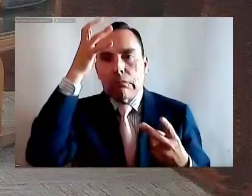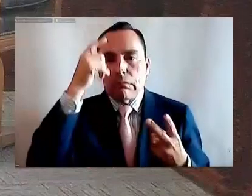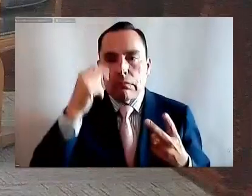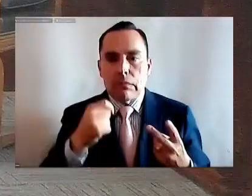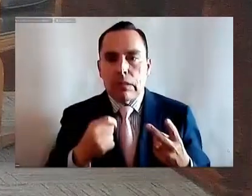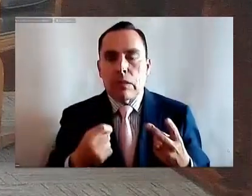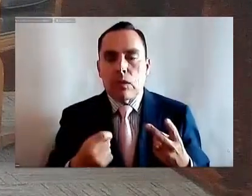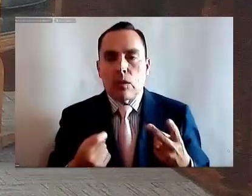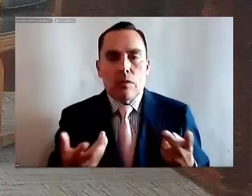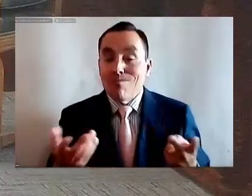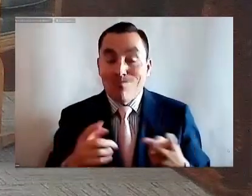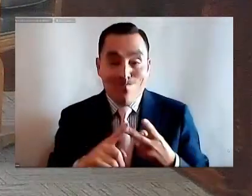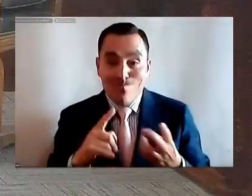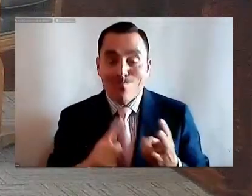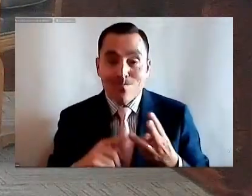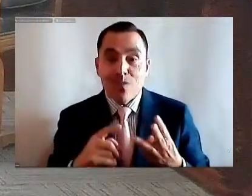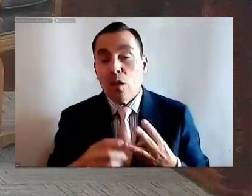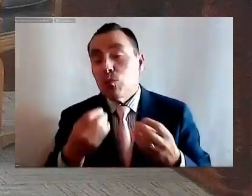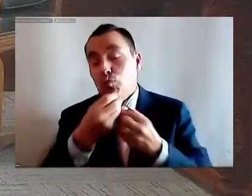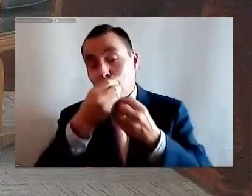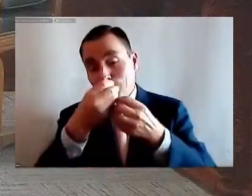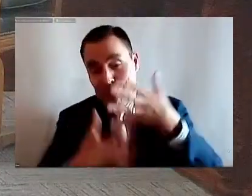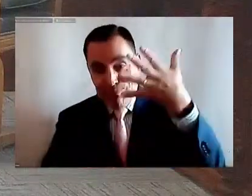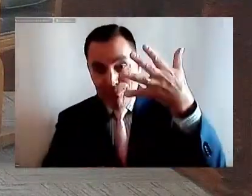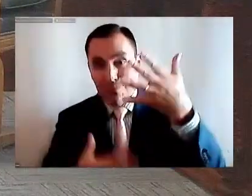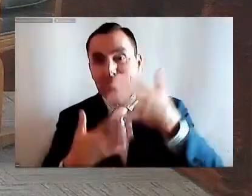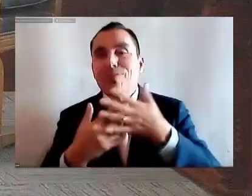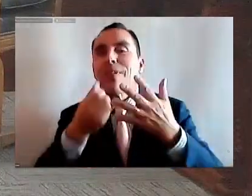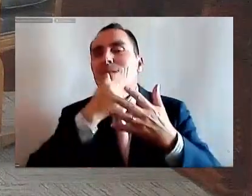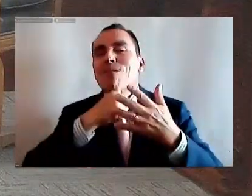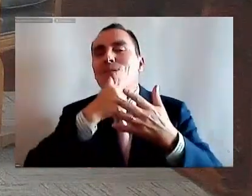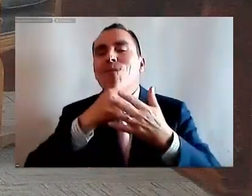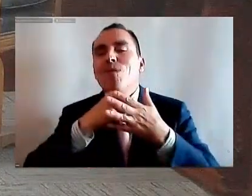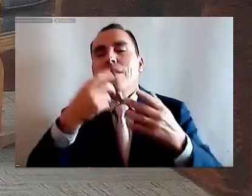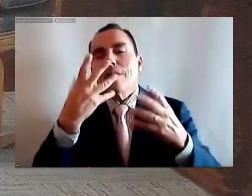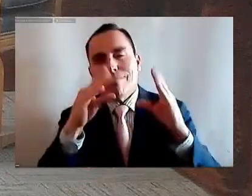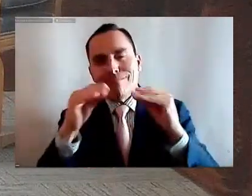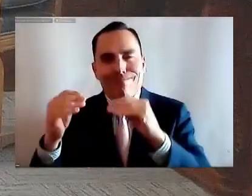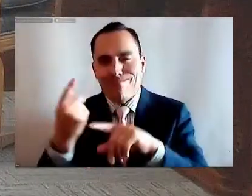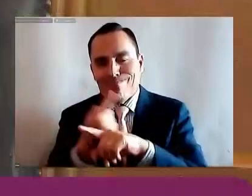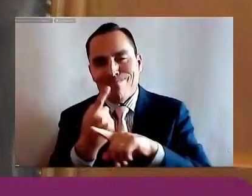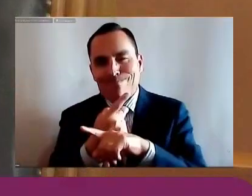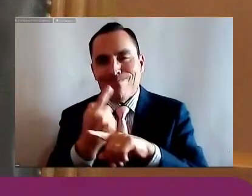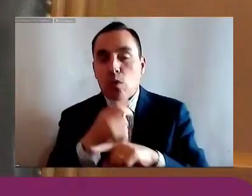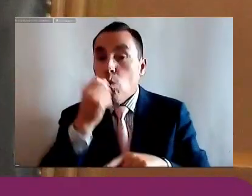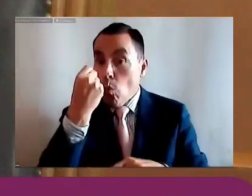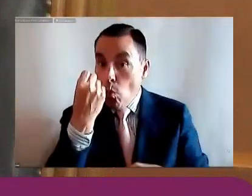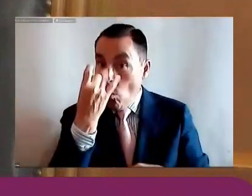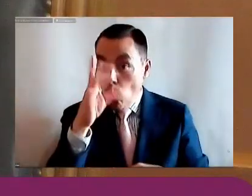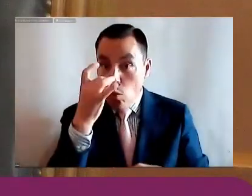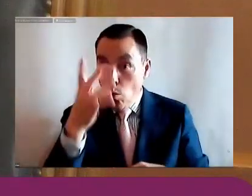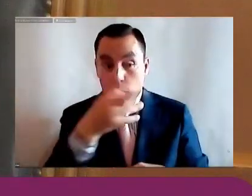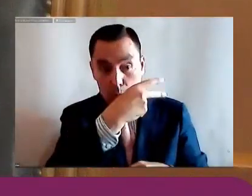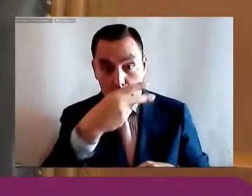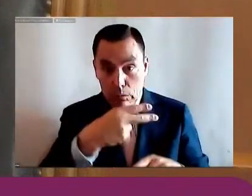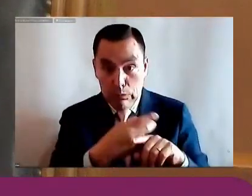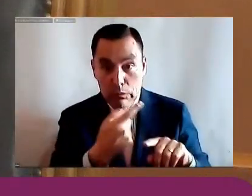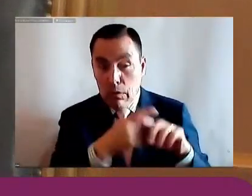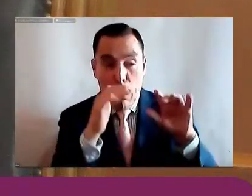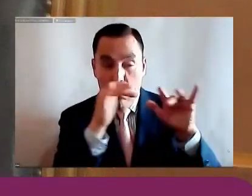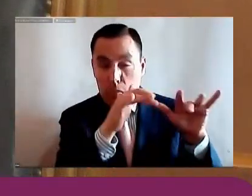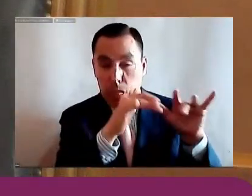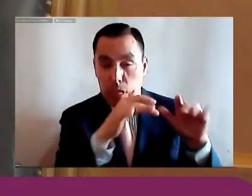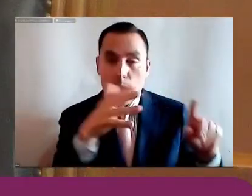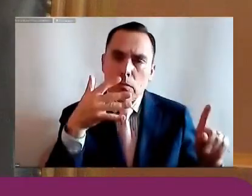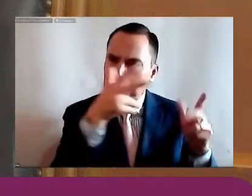hay muchas cosas más que hablar, que no solo tiene que ver con el acoso sexual o la conducta de connotación sexual, sino que